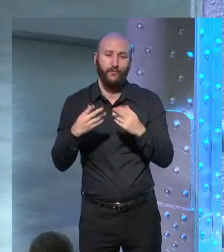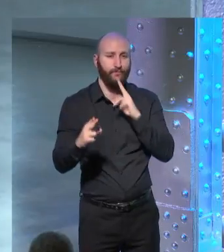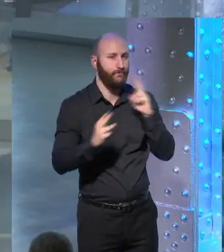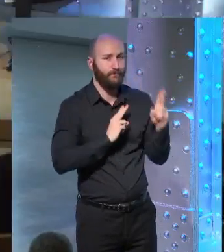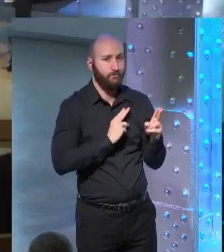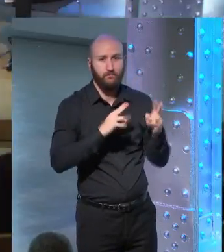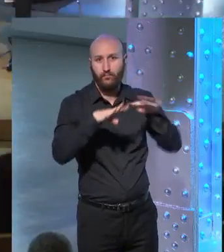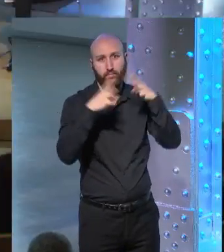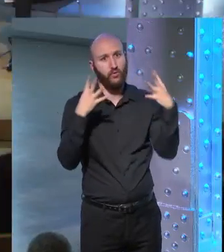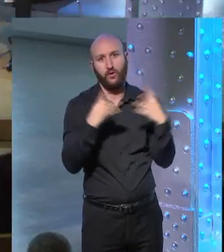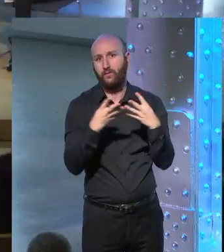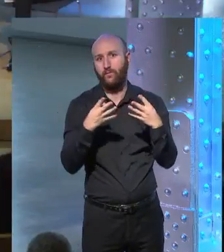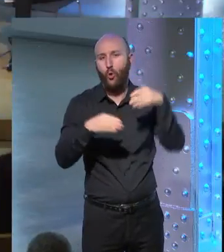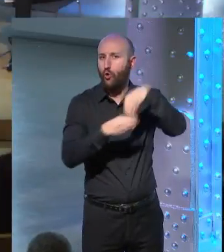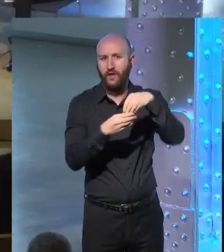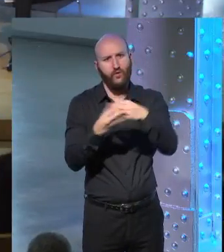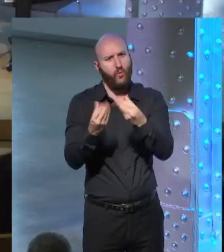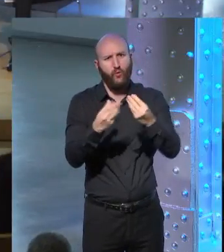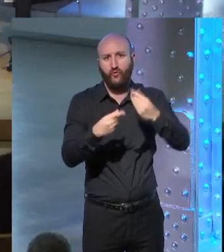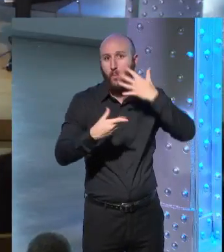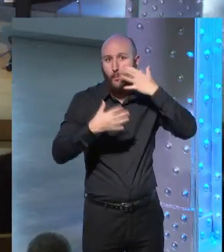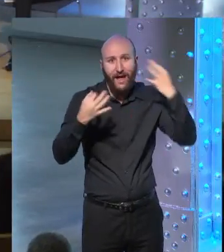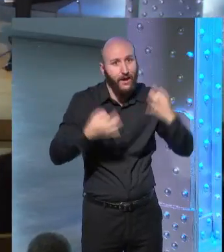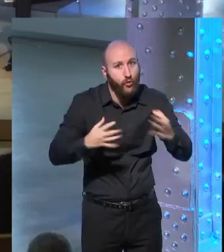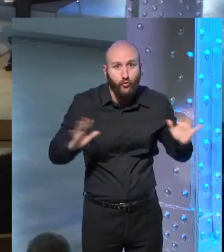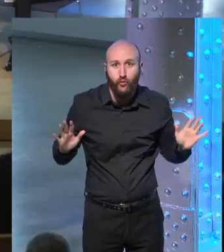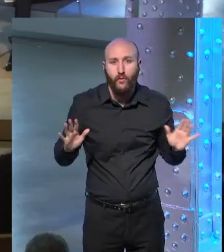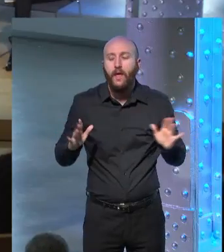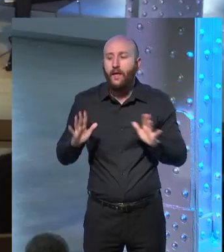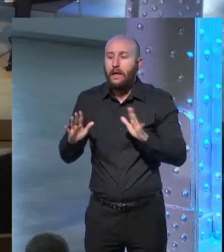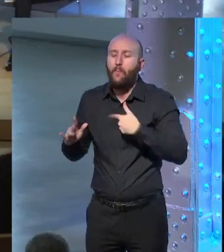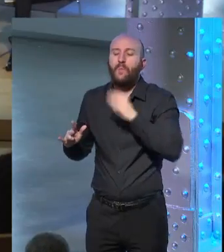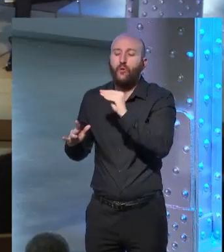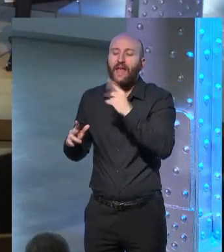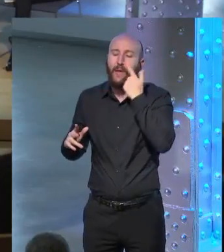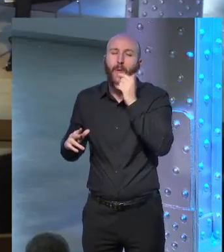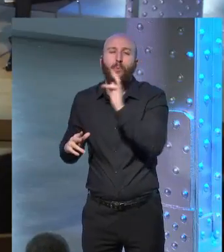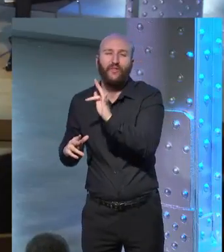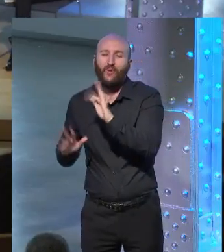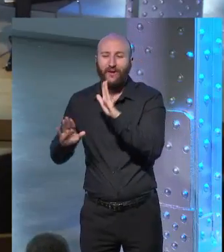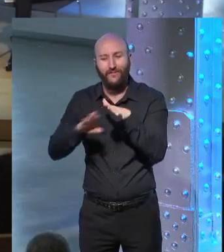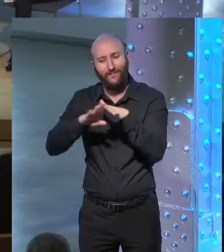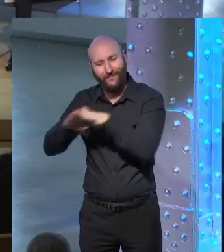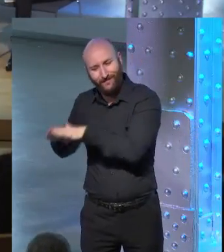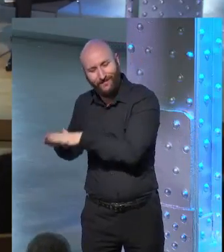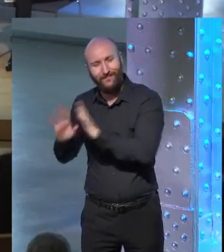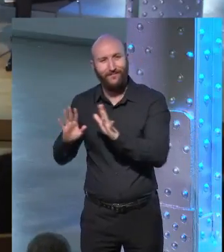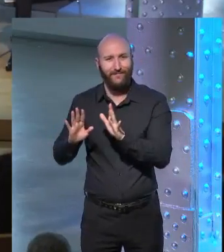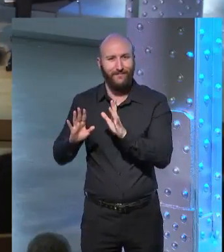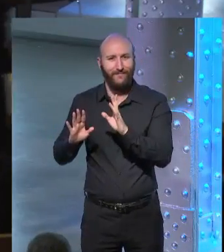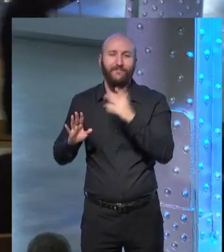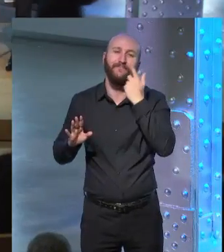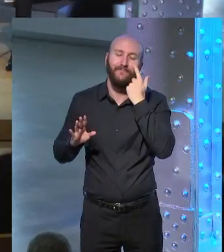que realmente pueden ser peligrosos, o sea... Bueno, te iba a preguntar por los positivos, pero hablemos primero por los peligrosos. Los positivos. Y luego